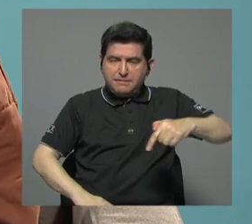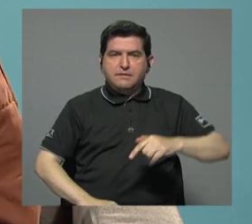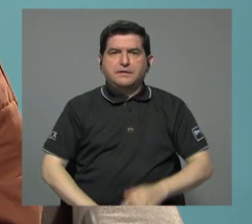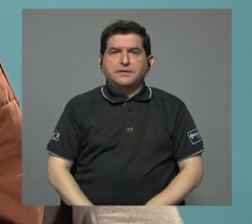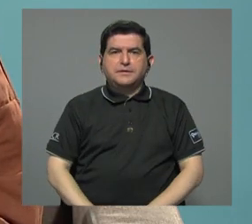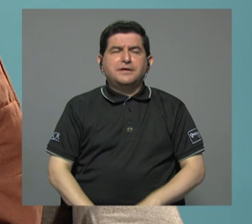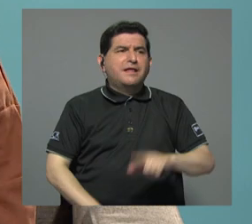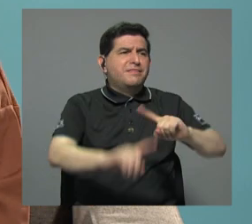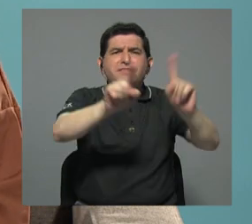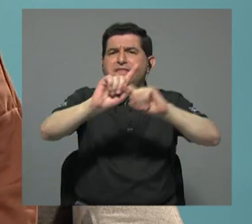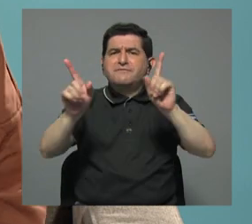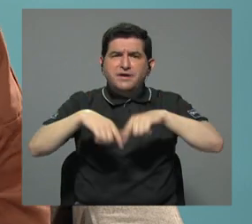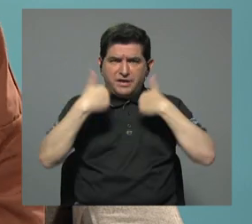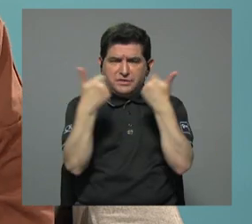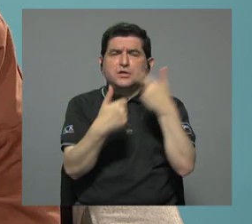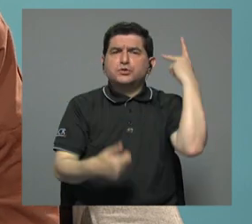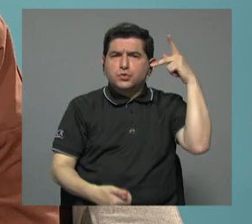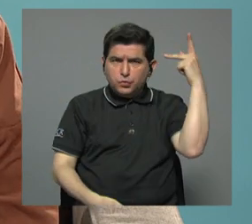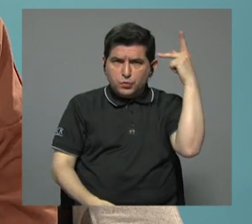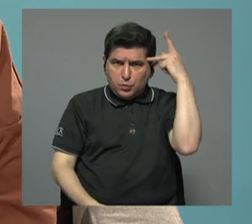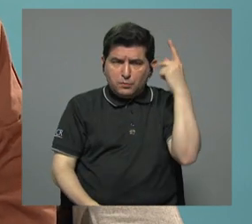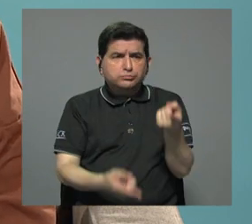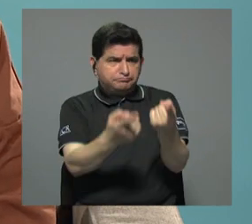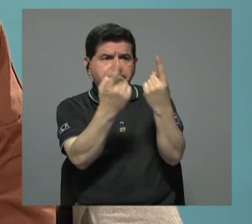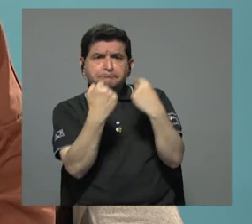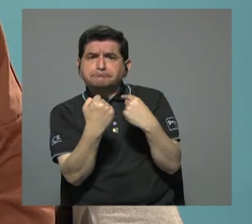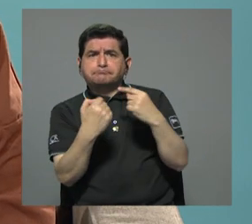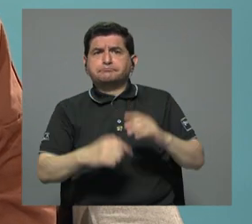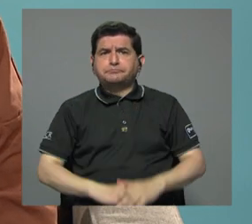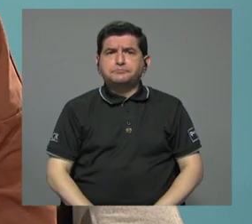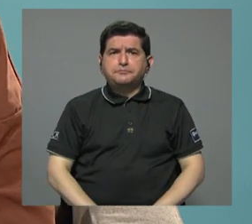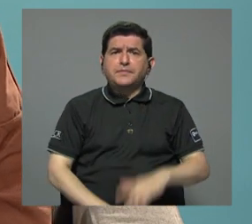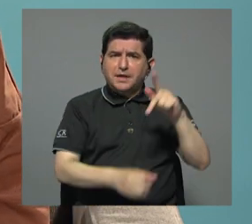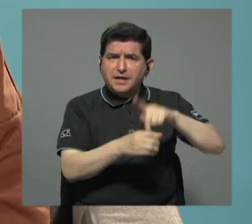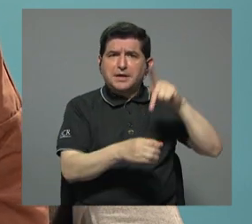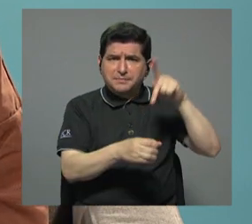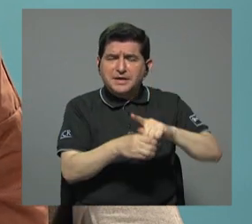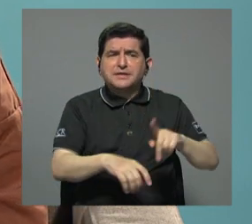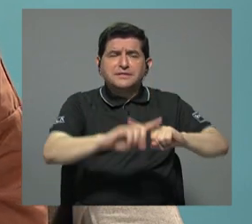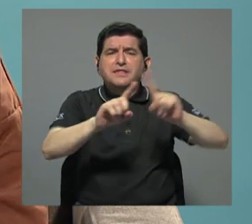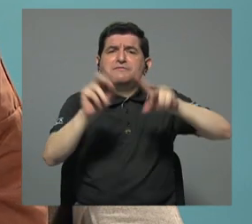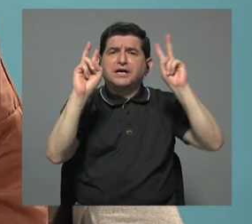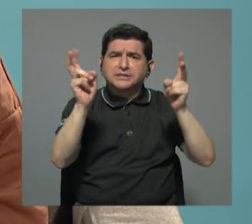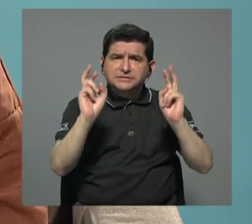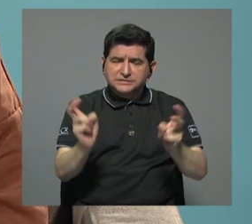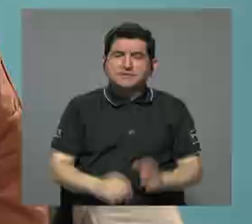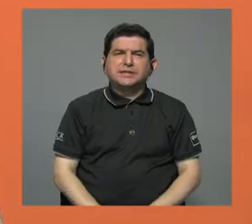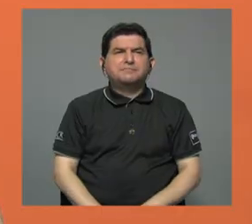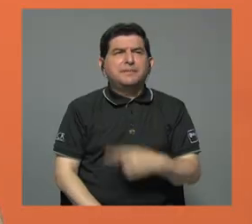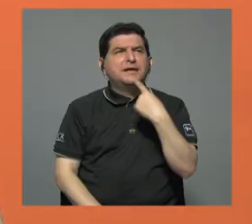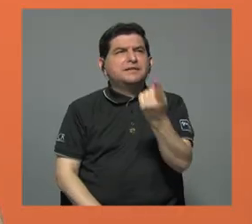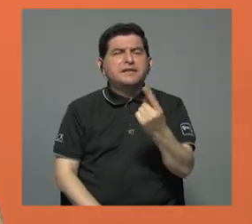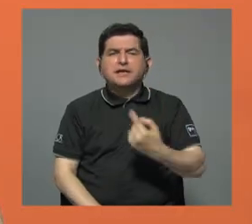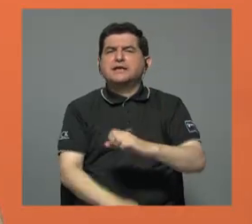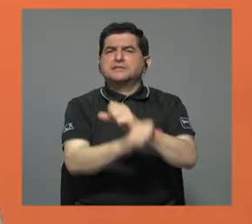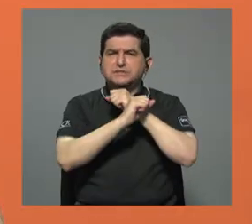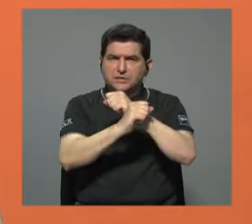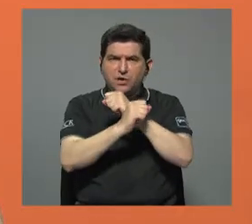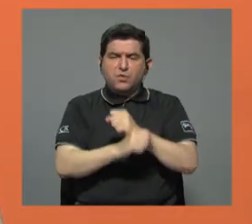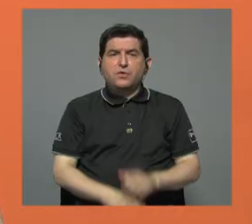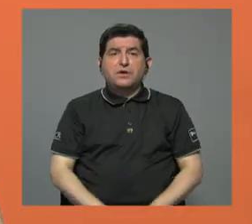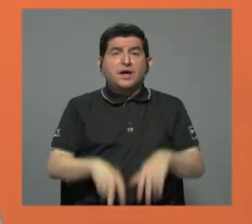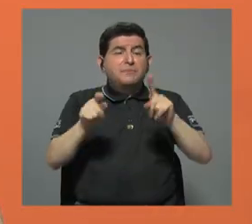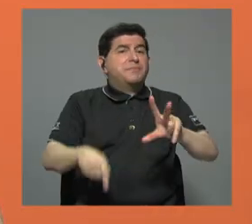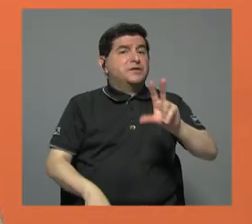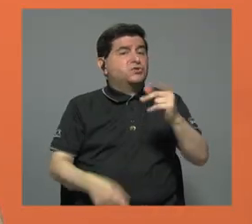estén las distintas agrupaciones políticas participando sobre diversos temas creo que podemos decir con seguridad que quienes